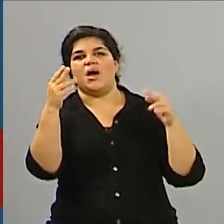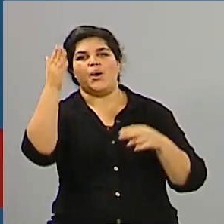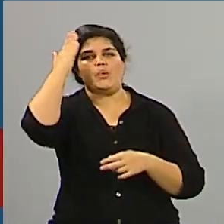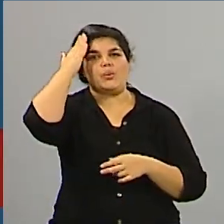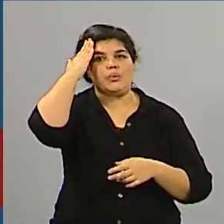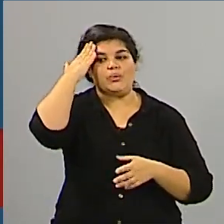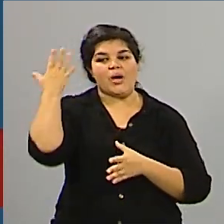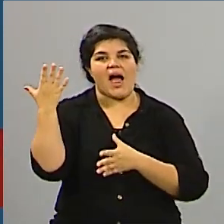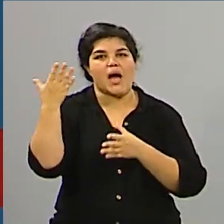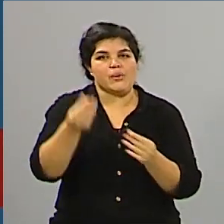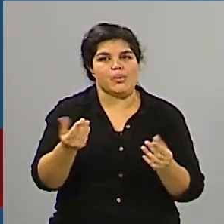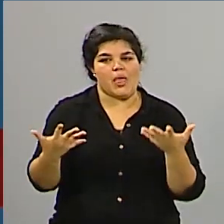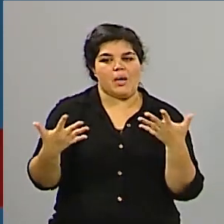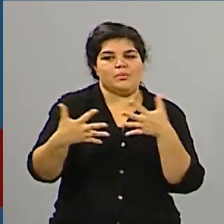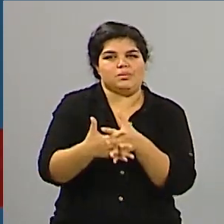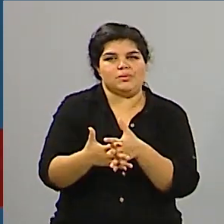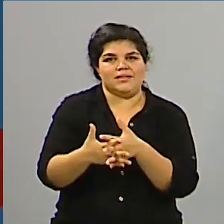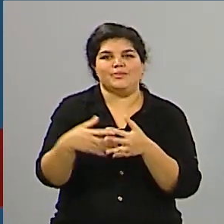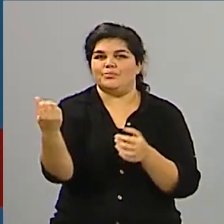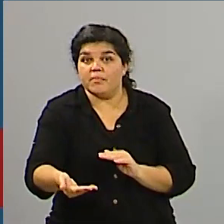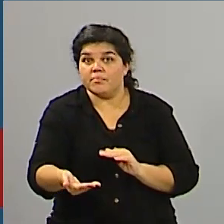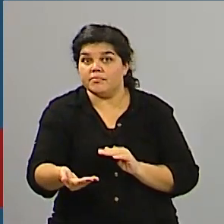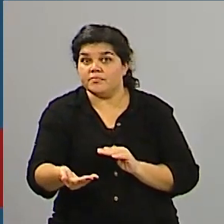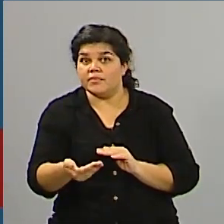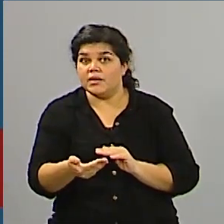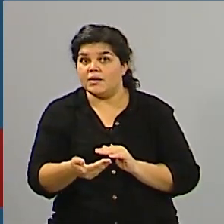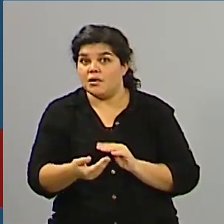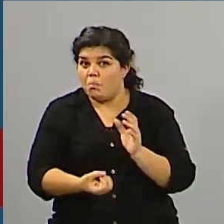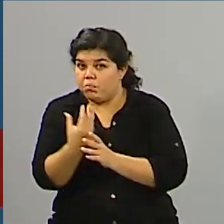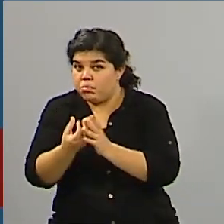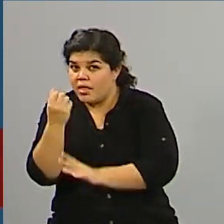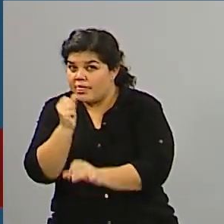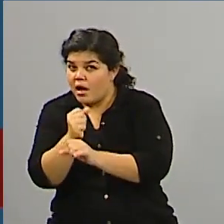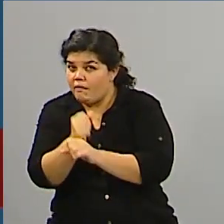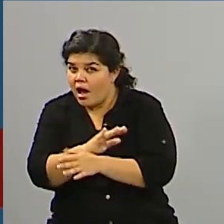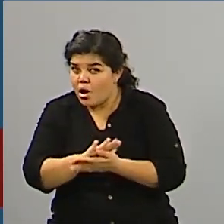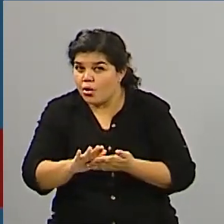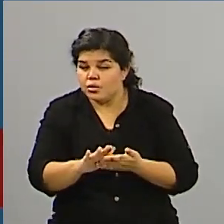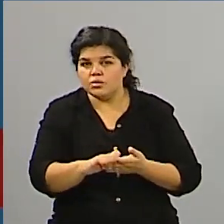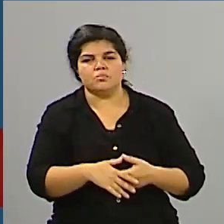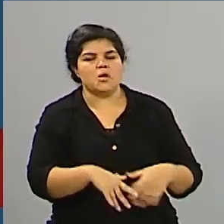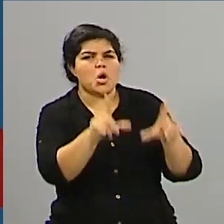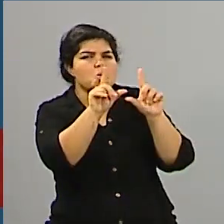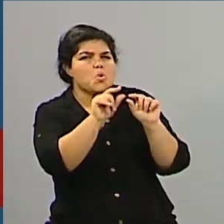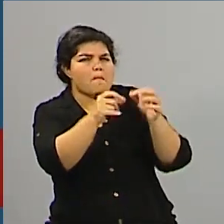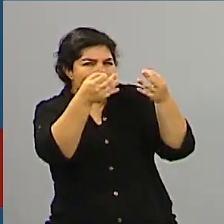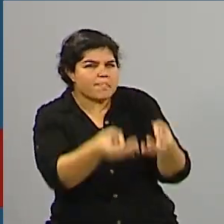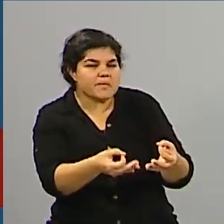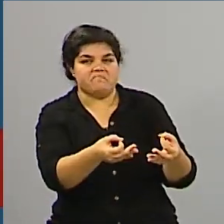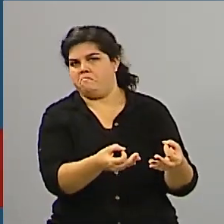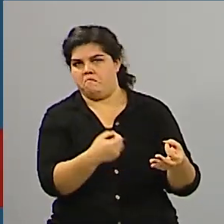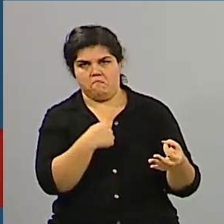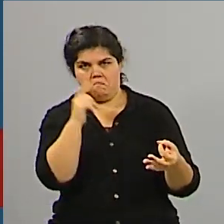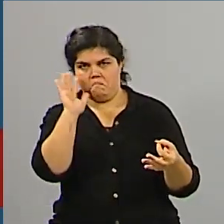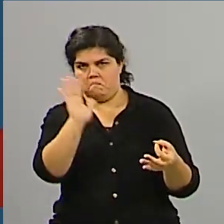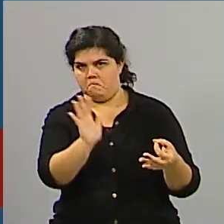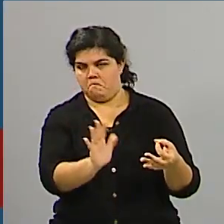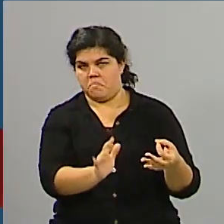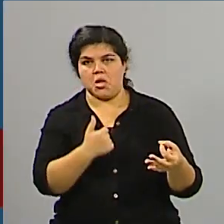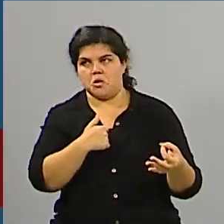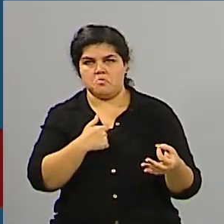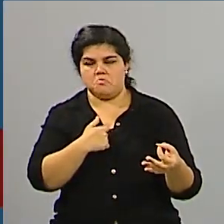la provincia, pero bueno, hay que trabajar sobre ese tema y ver cómo lo podemos regularizar, ¿no? Después de la pandemia se